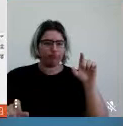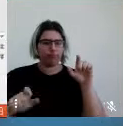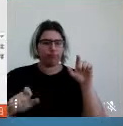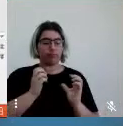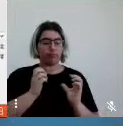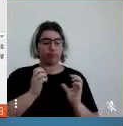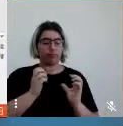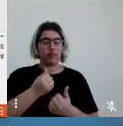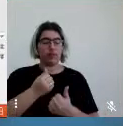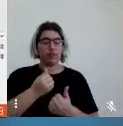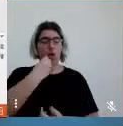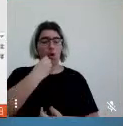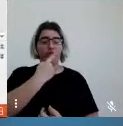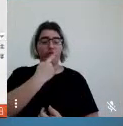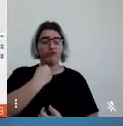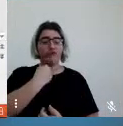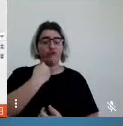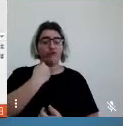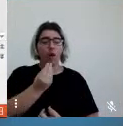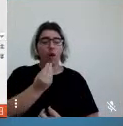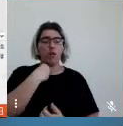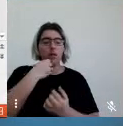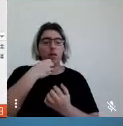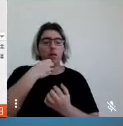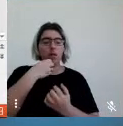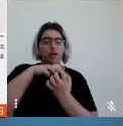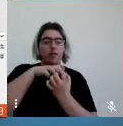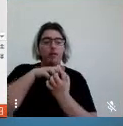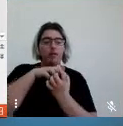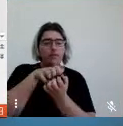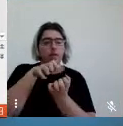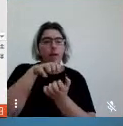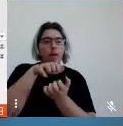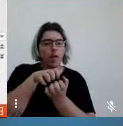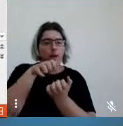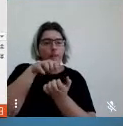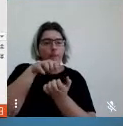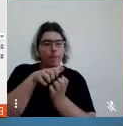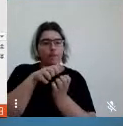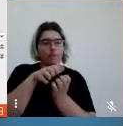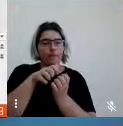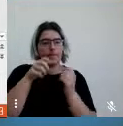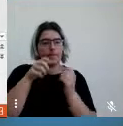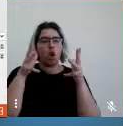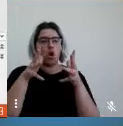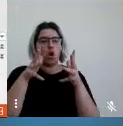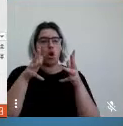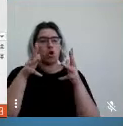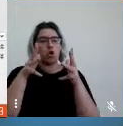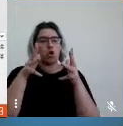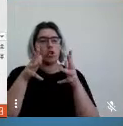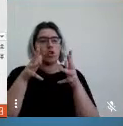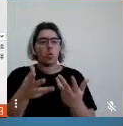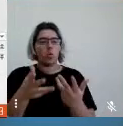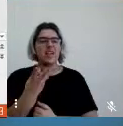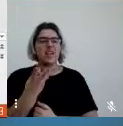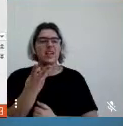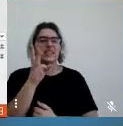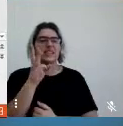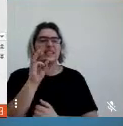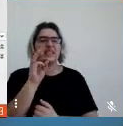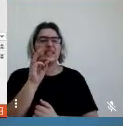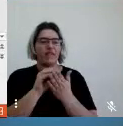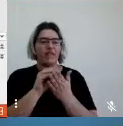boca, empezamos a masticar ese alimento. Lo aconsejable es masticar unas 30 veces el alimento. Yo, como